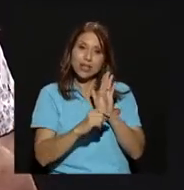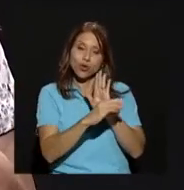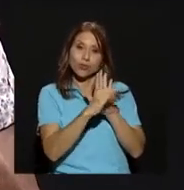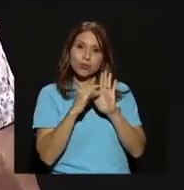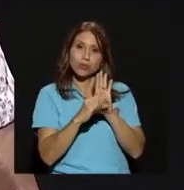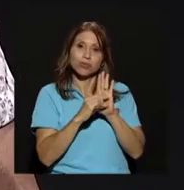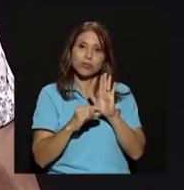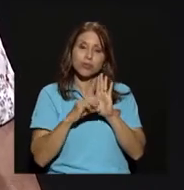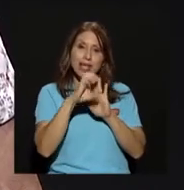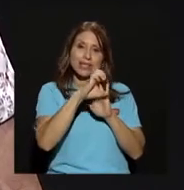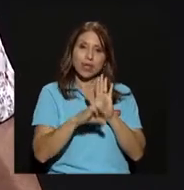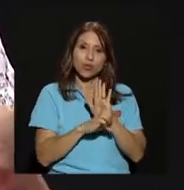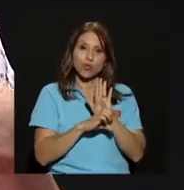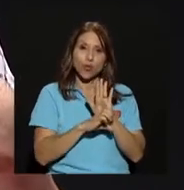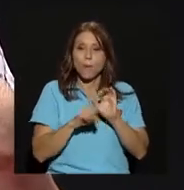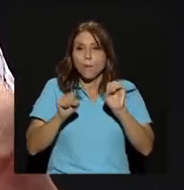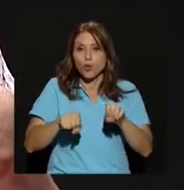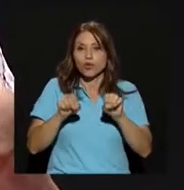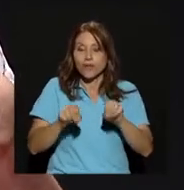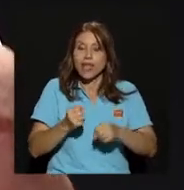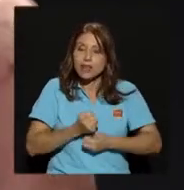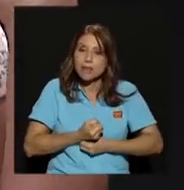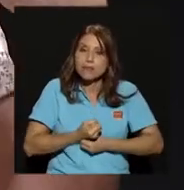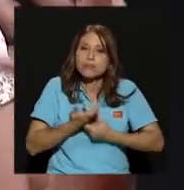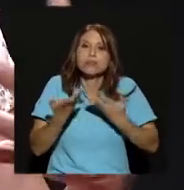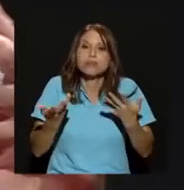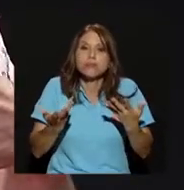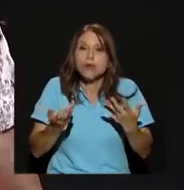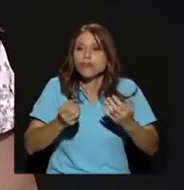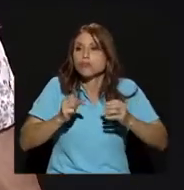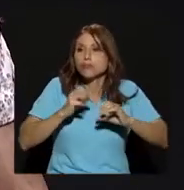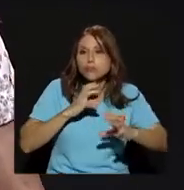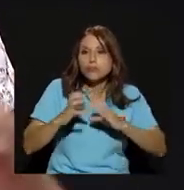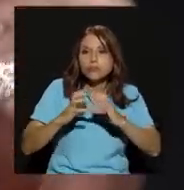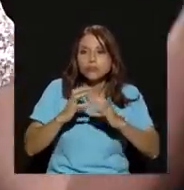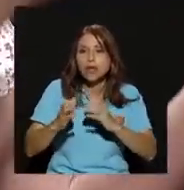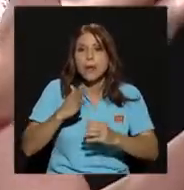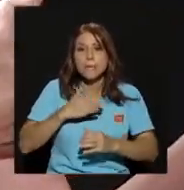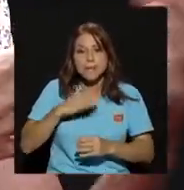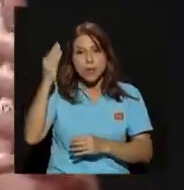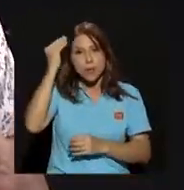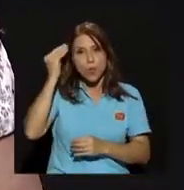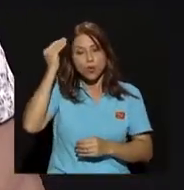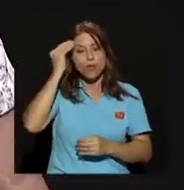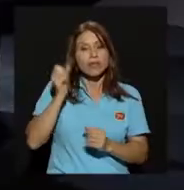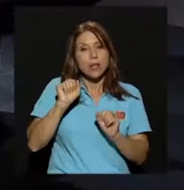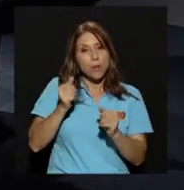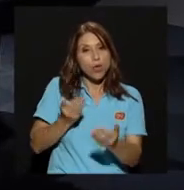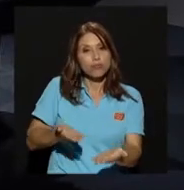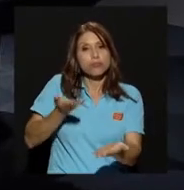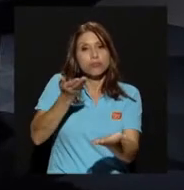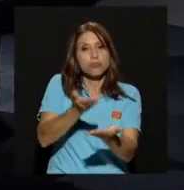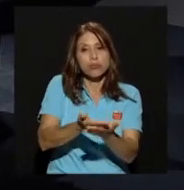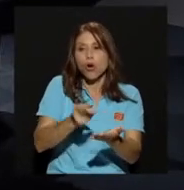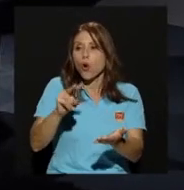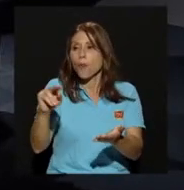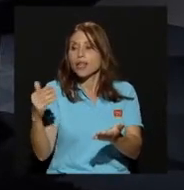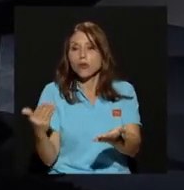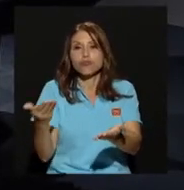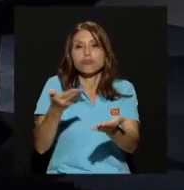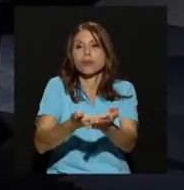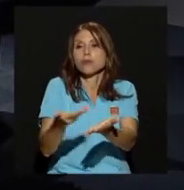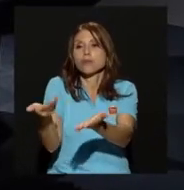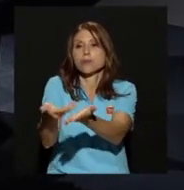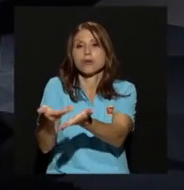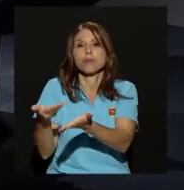expresión de la capacidad de poder colocar mi punto de vista o colocar el punto de vista del compañero, discutir,